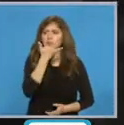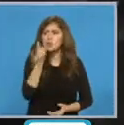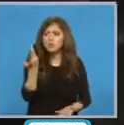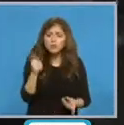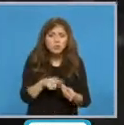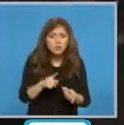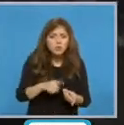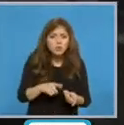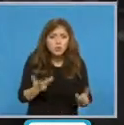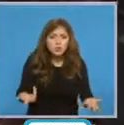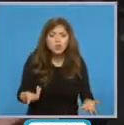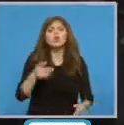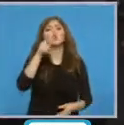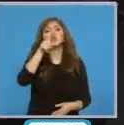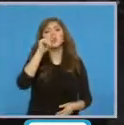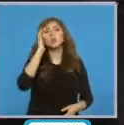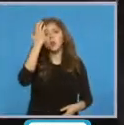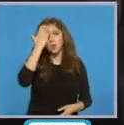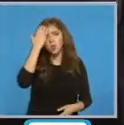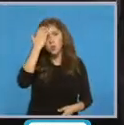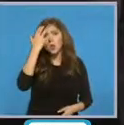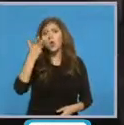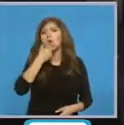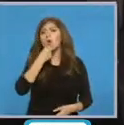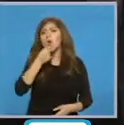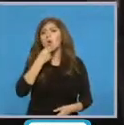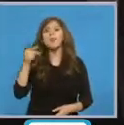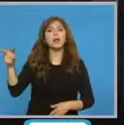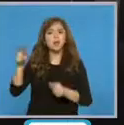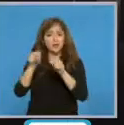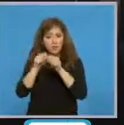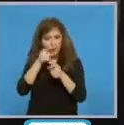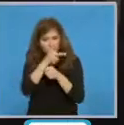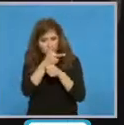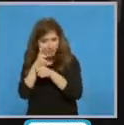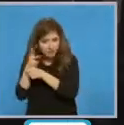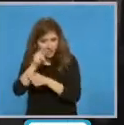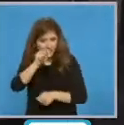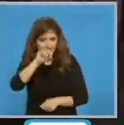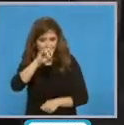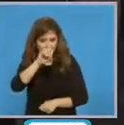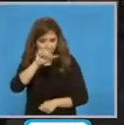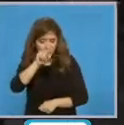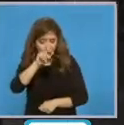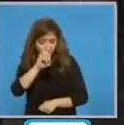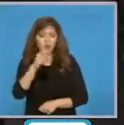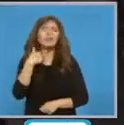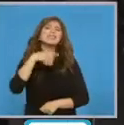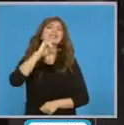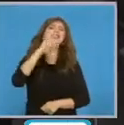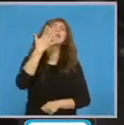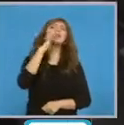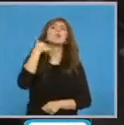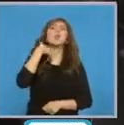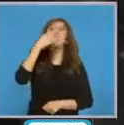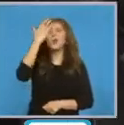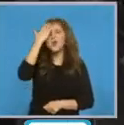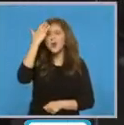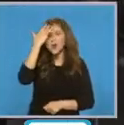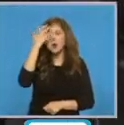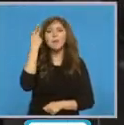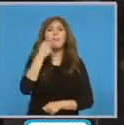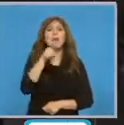veo. ¿Conoce al tío Alberto? Ahorita lo voy a conocer. Tenía yo curiosidad que siempre lo menciono Porque mucho, lo regaña.